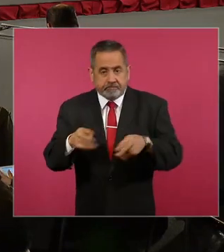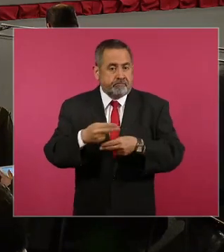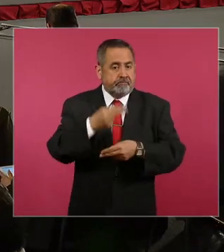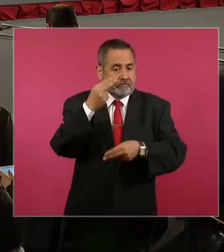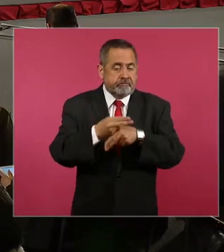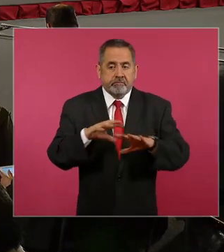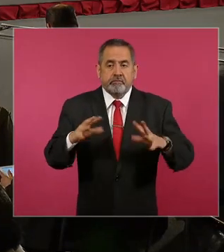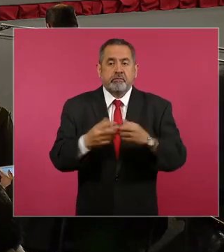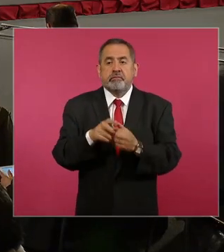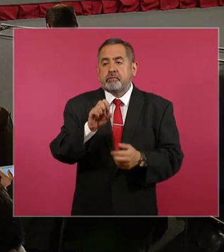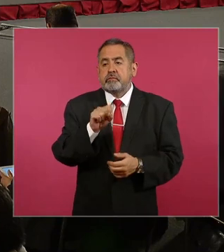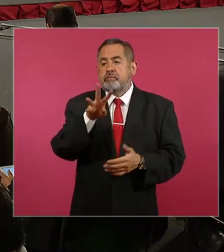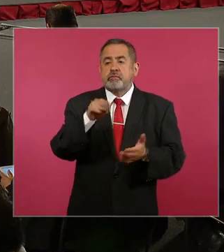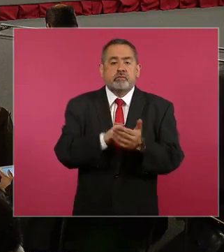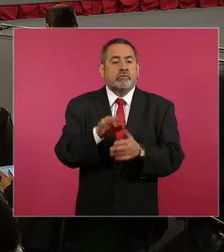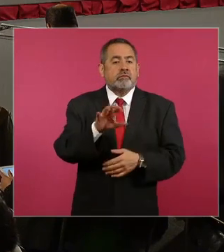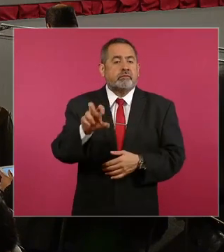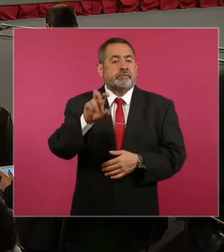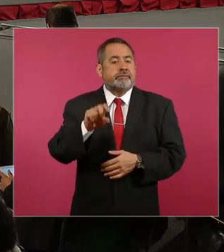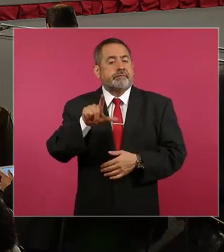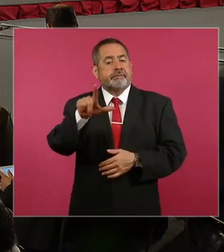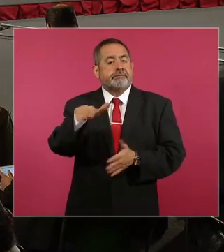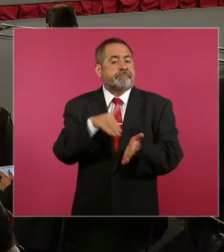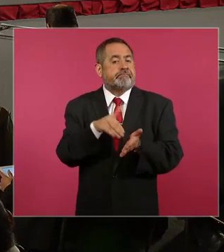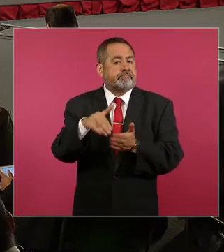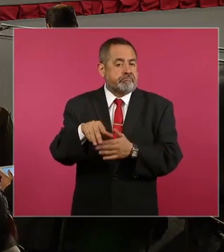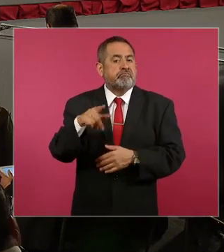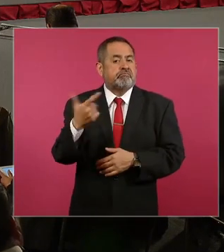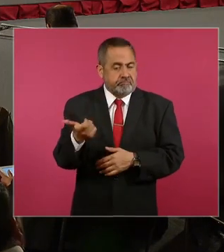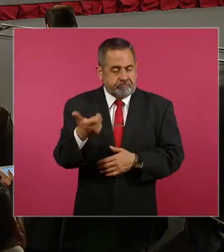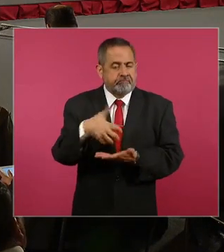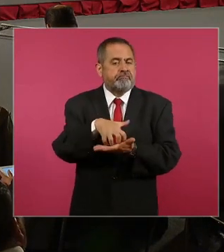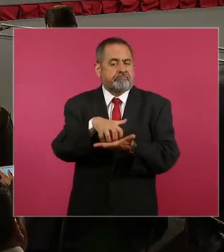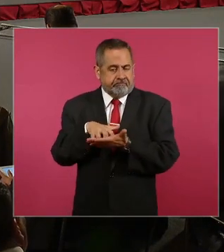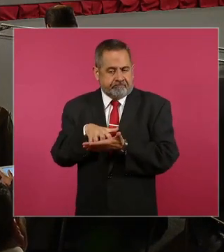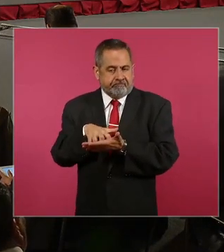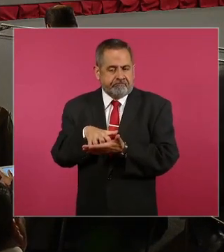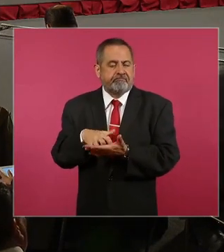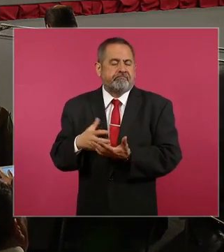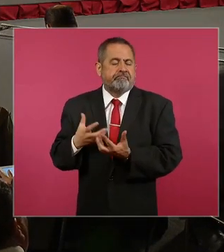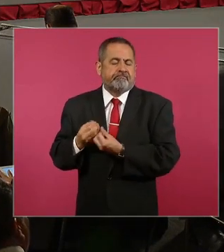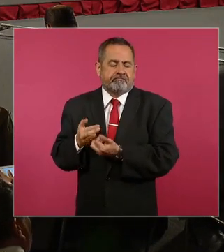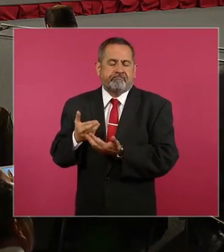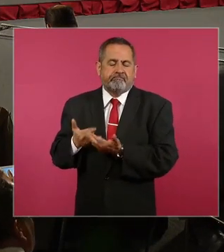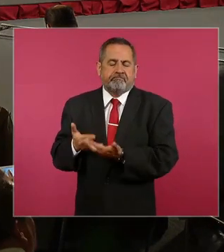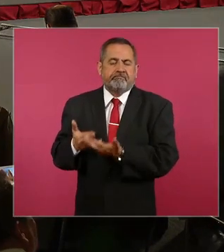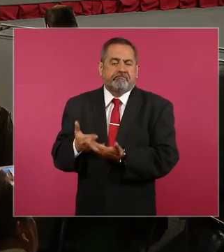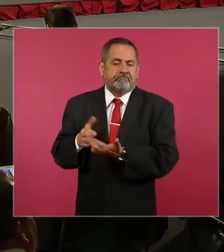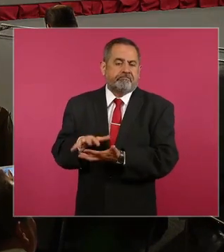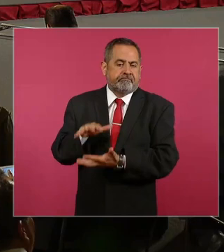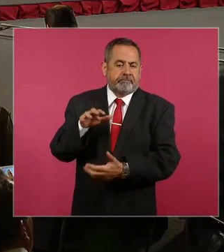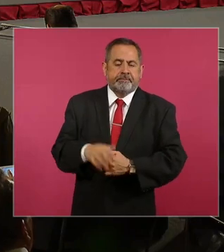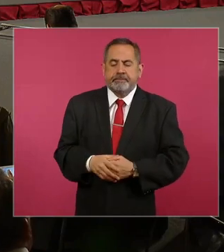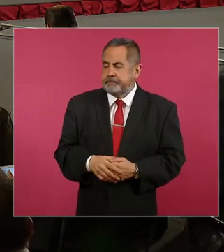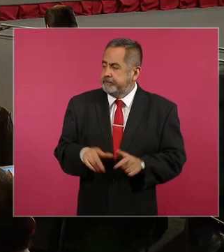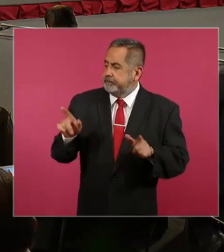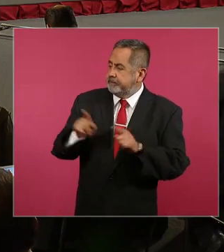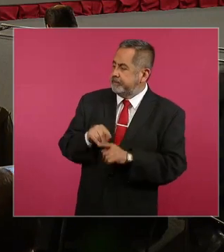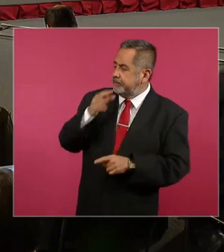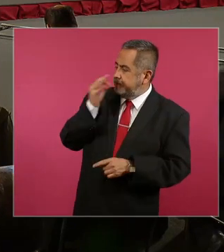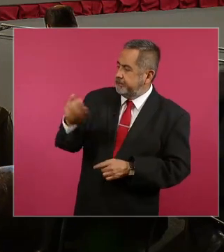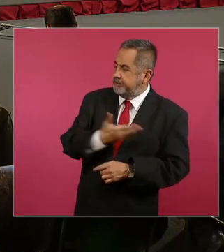64 mil 537 millones de pesos de ahorro. Adelante. Sería todo, presidente.